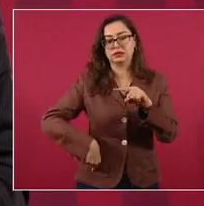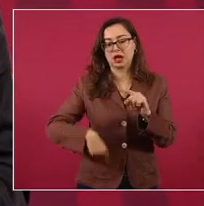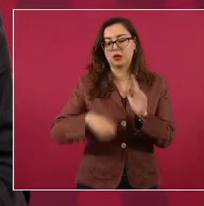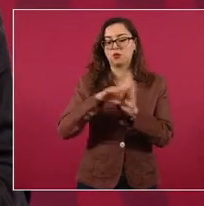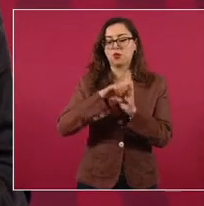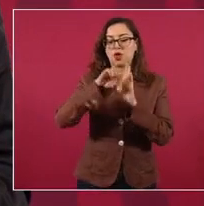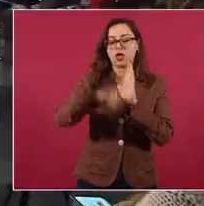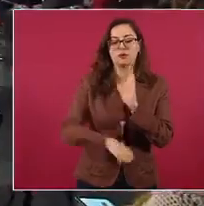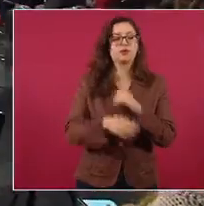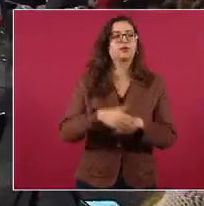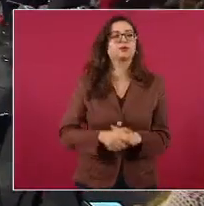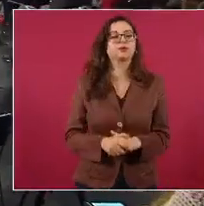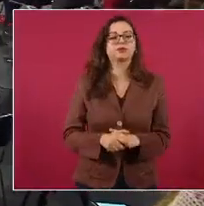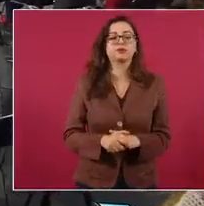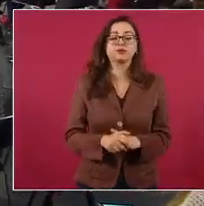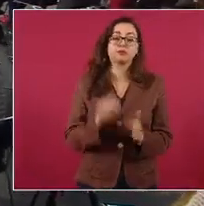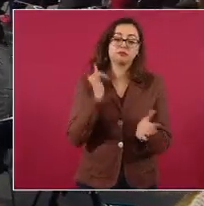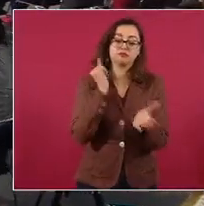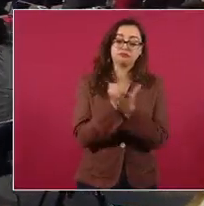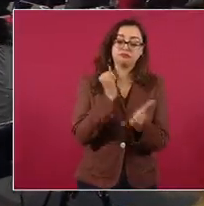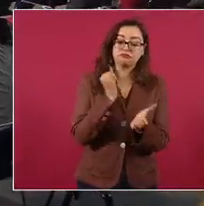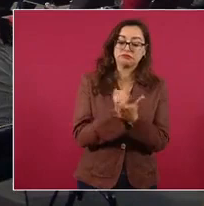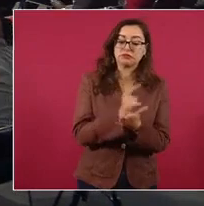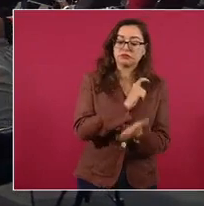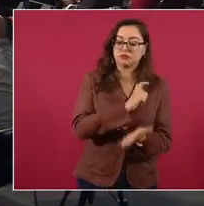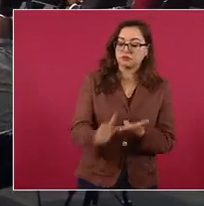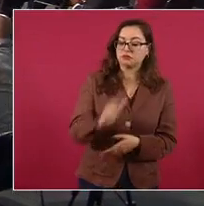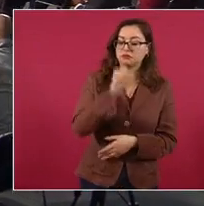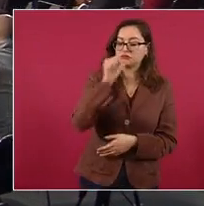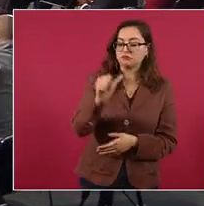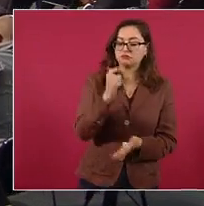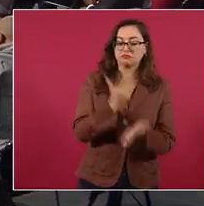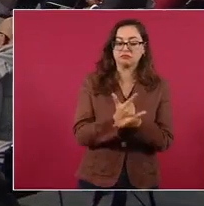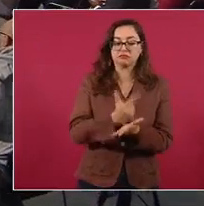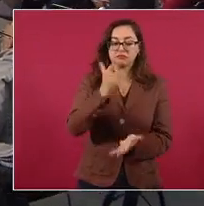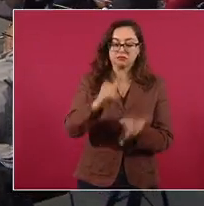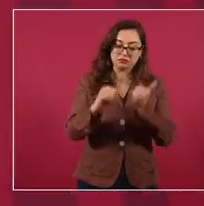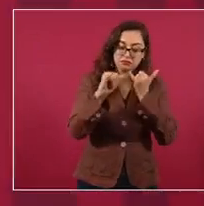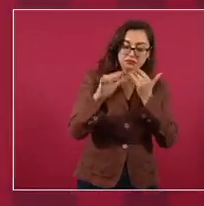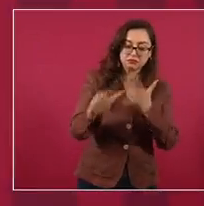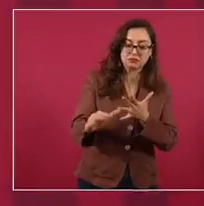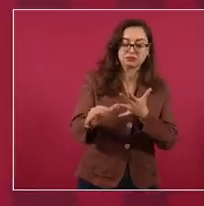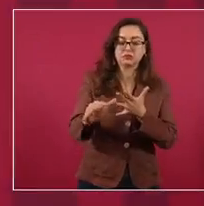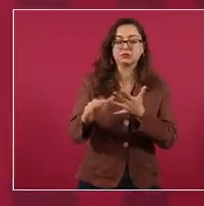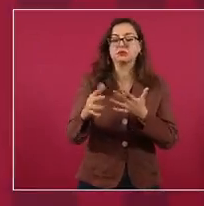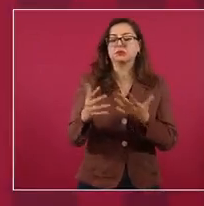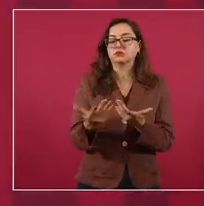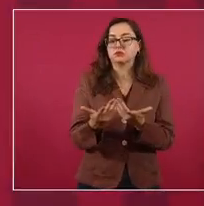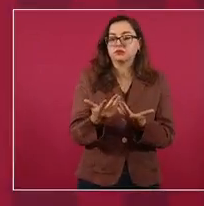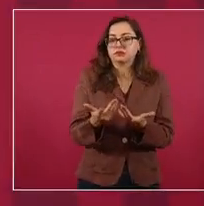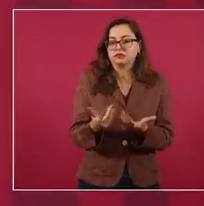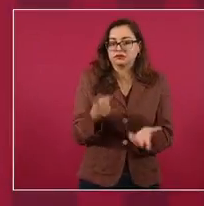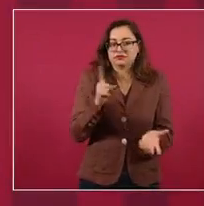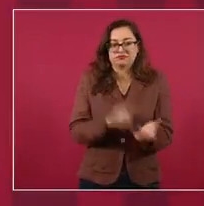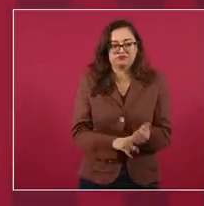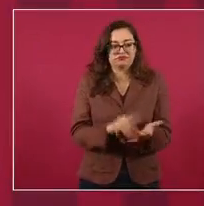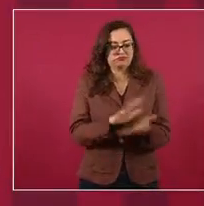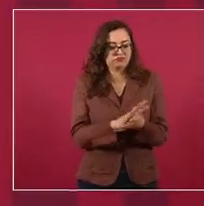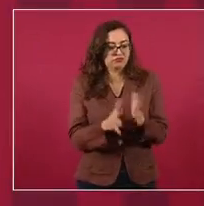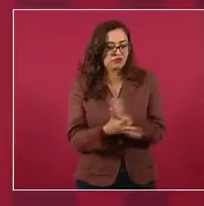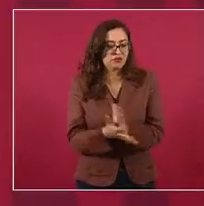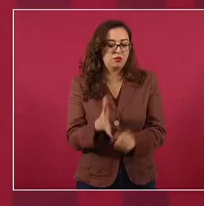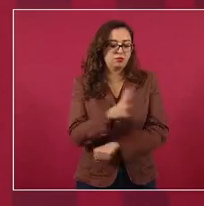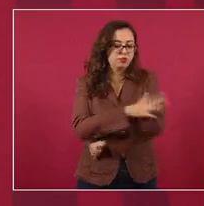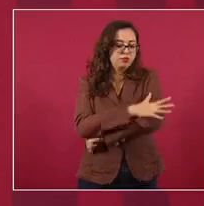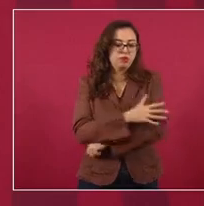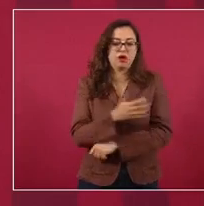delitos fiscales graves, como es el contrabando y su equiparable, la defraudación